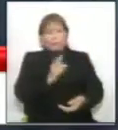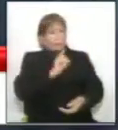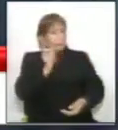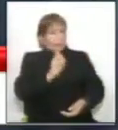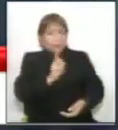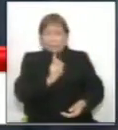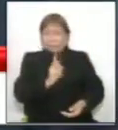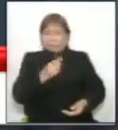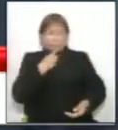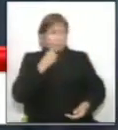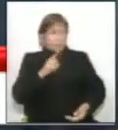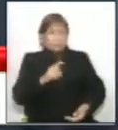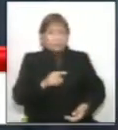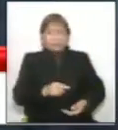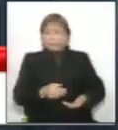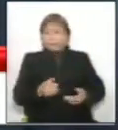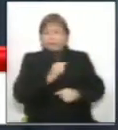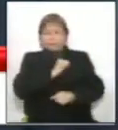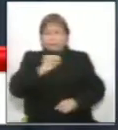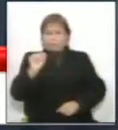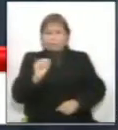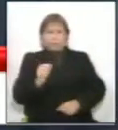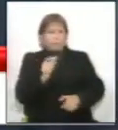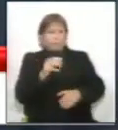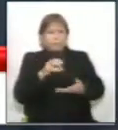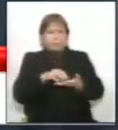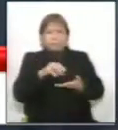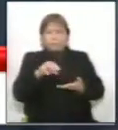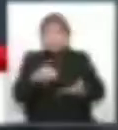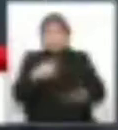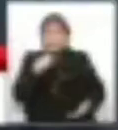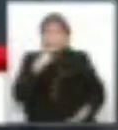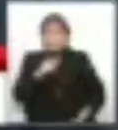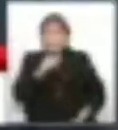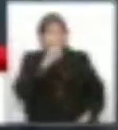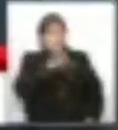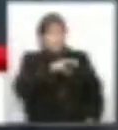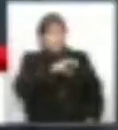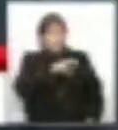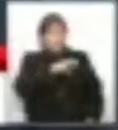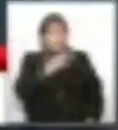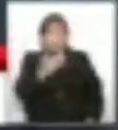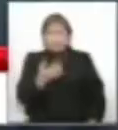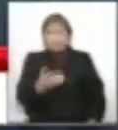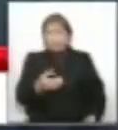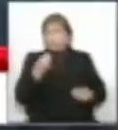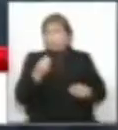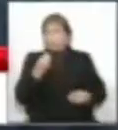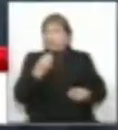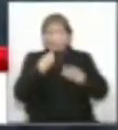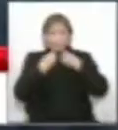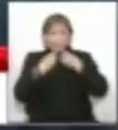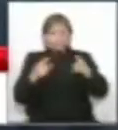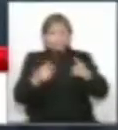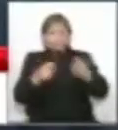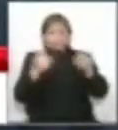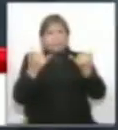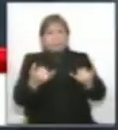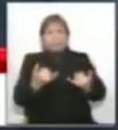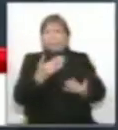estamos en contra del pueblo, sino que estamos a favor del pueblo, porque somos la expresión de ellos,